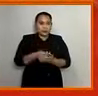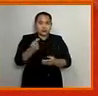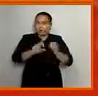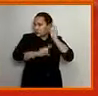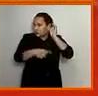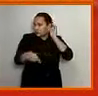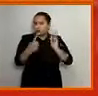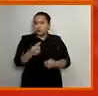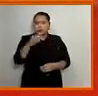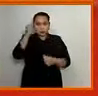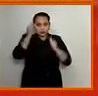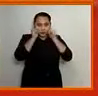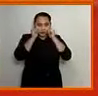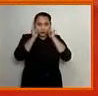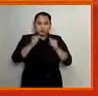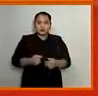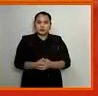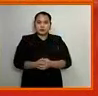atentos.